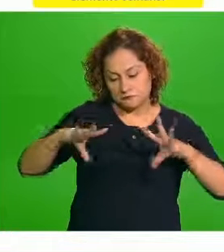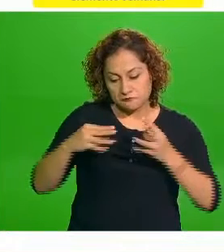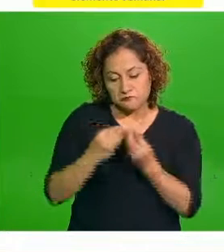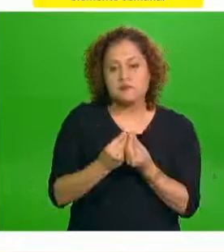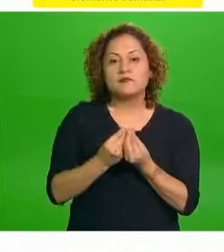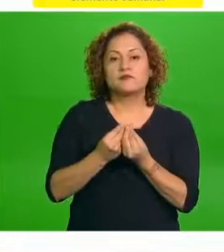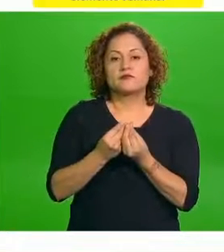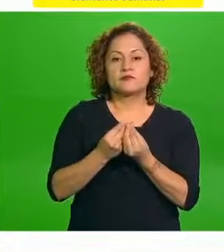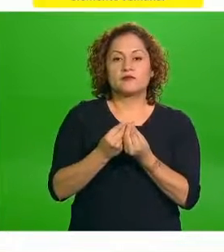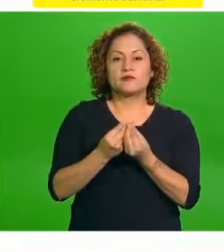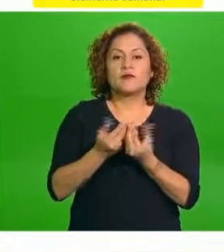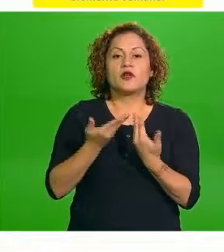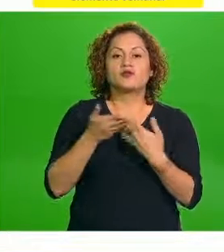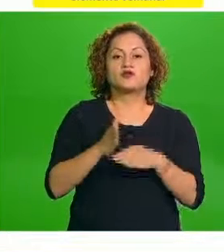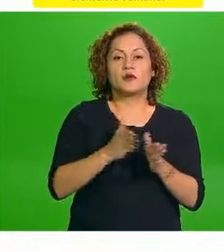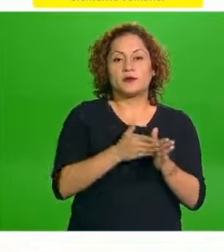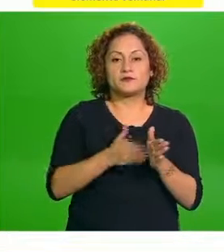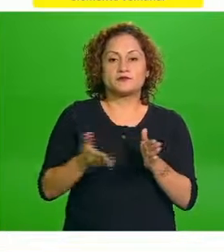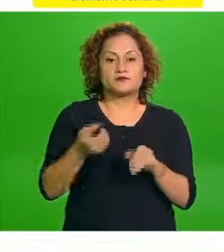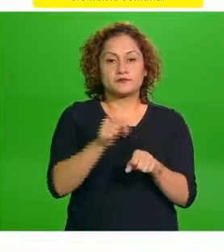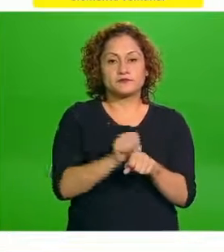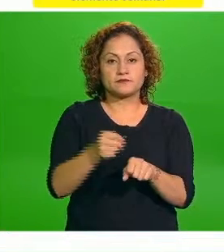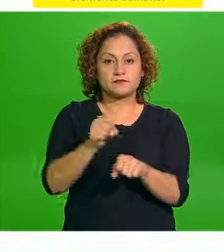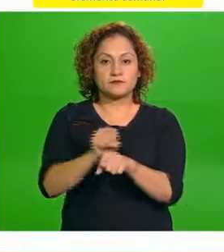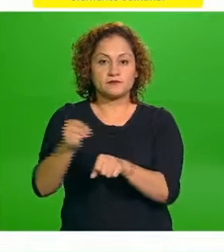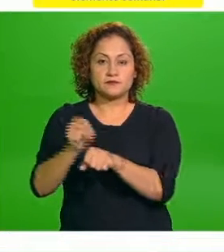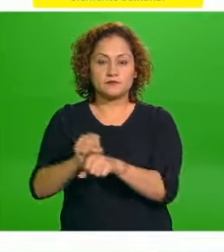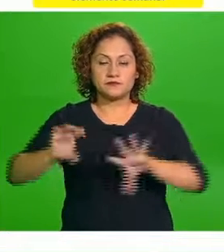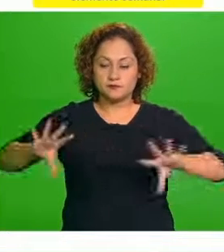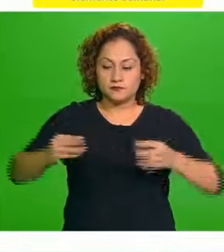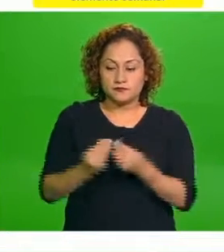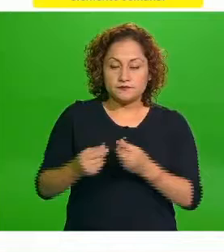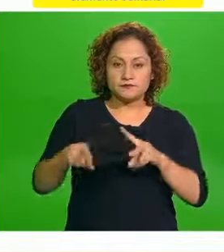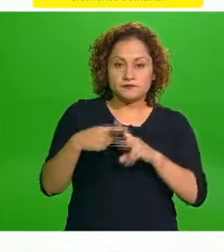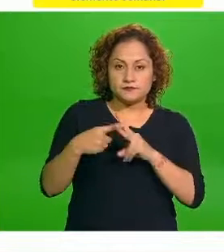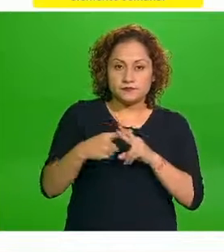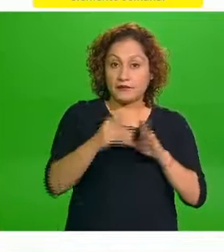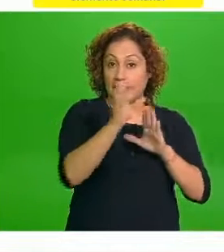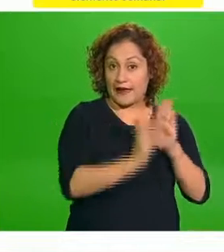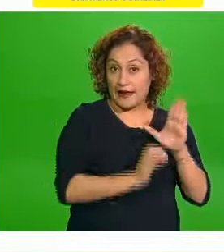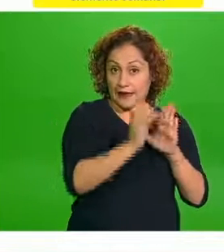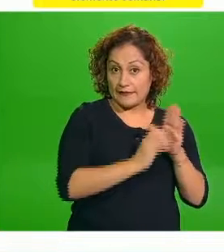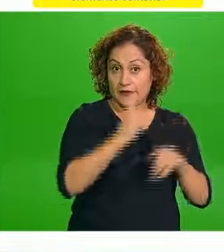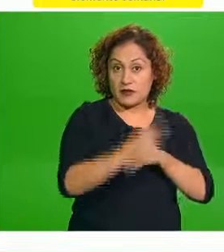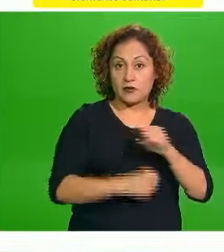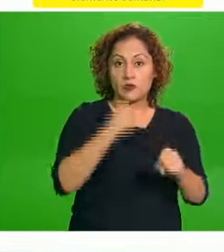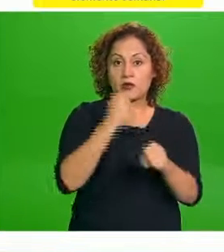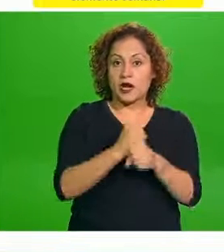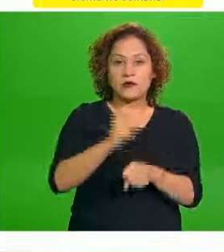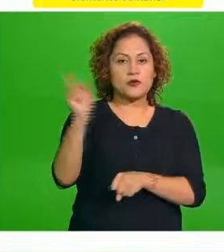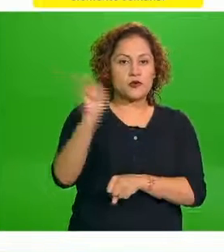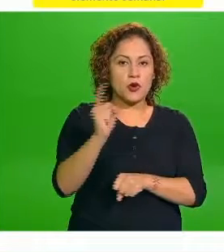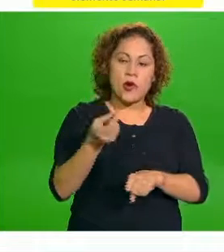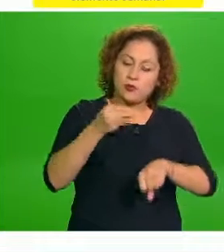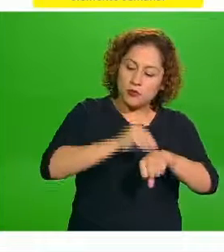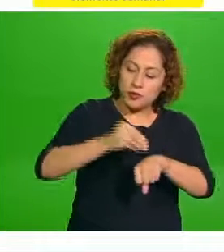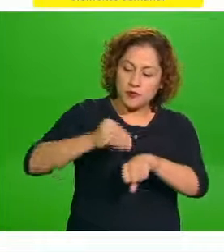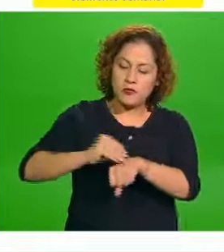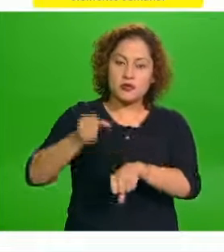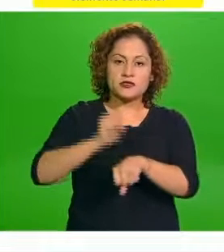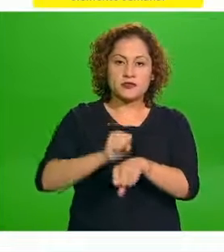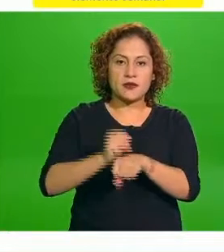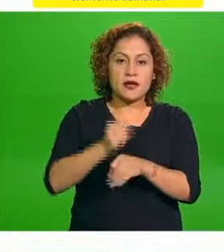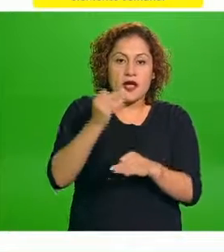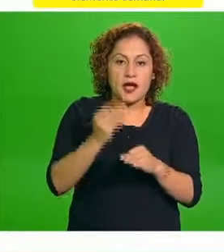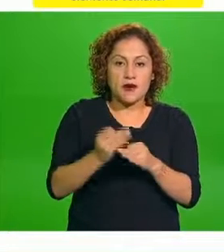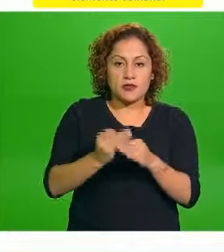cuantificación con base a las semanas epidemiológicas, no necesariamente a las semanas calendario que tiene un año, y actualmente vamos de las